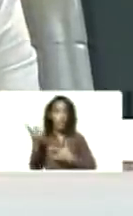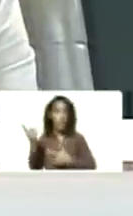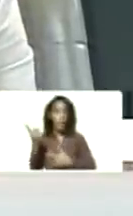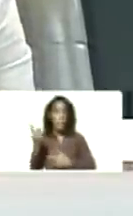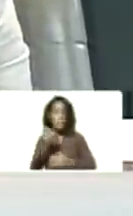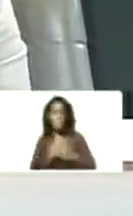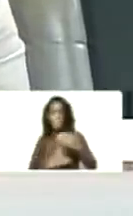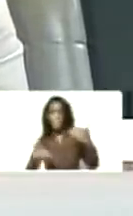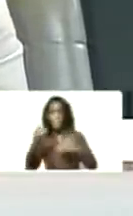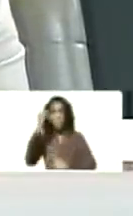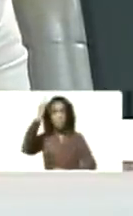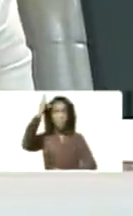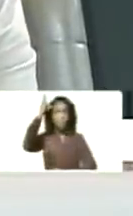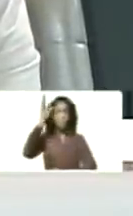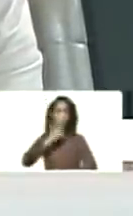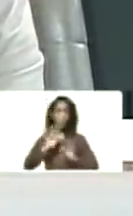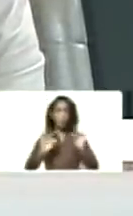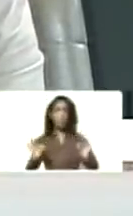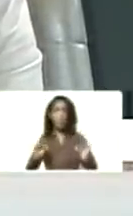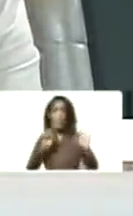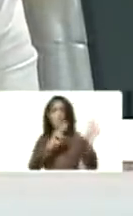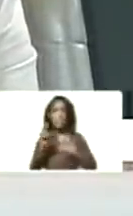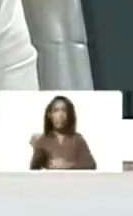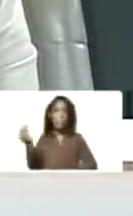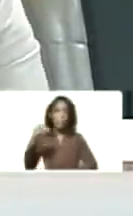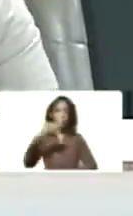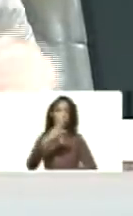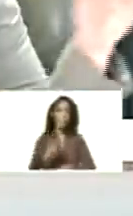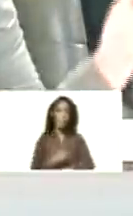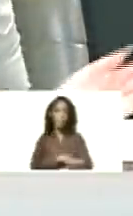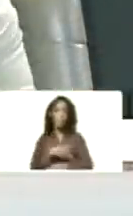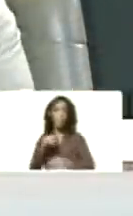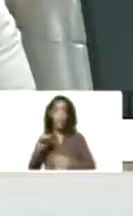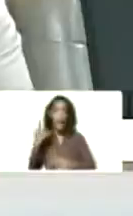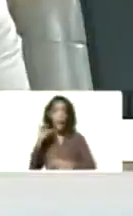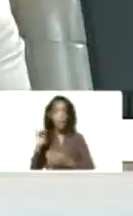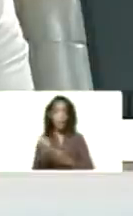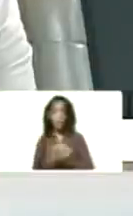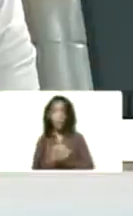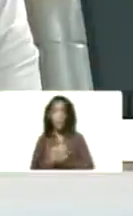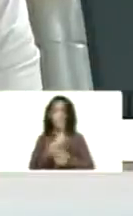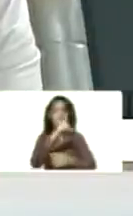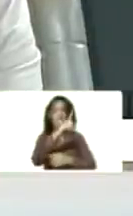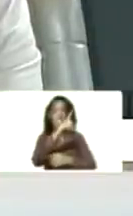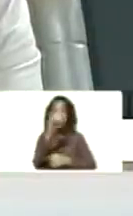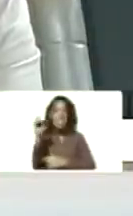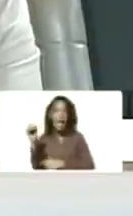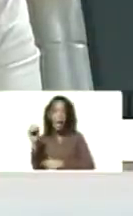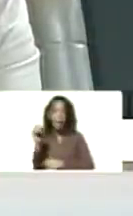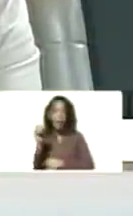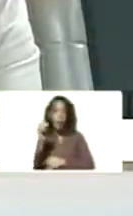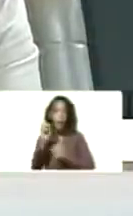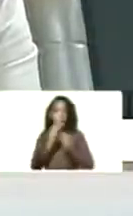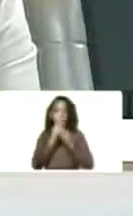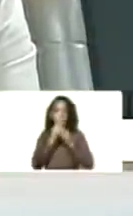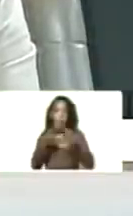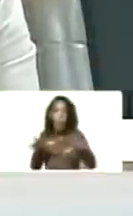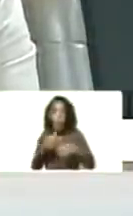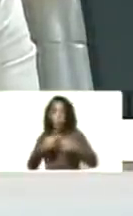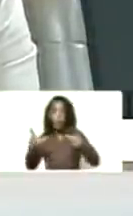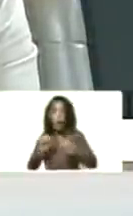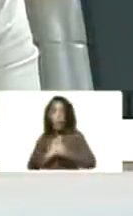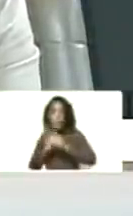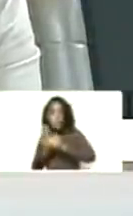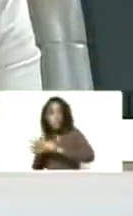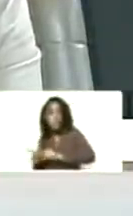mayor capacidad de contagio, 70 veces más, y acumula 100 mutaciones, particularmente algunas muy específicas